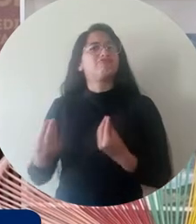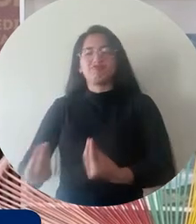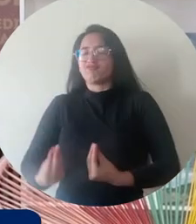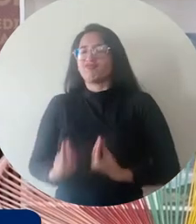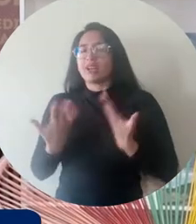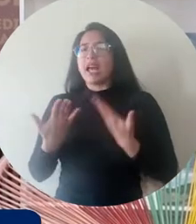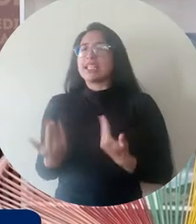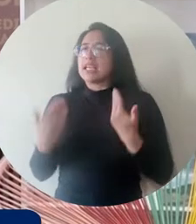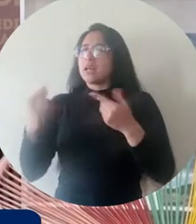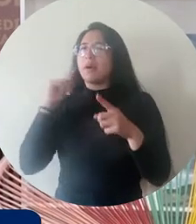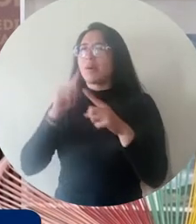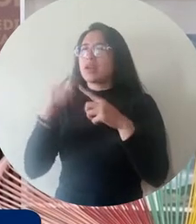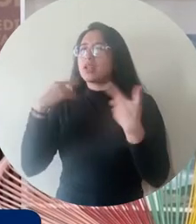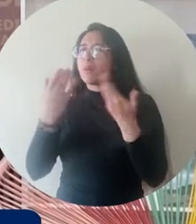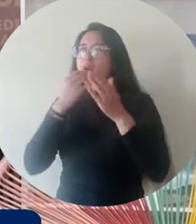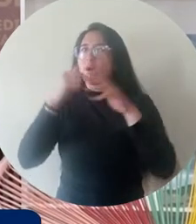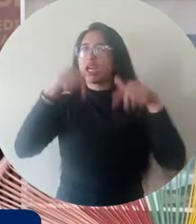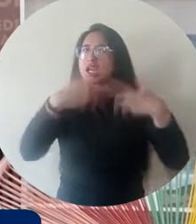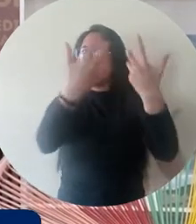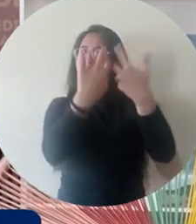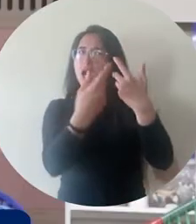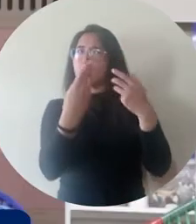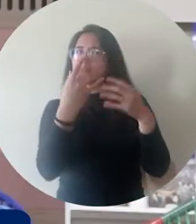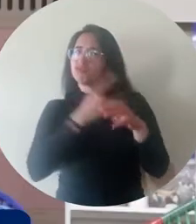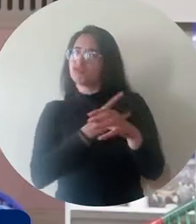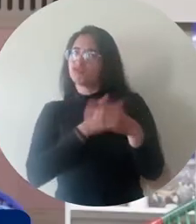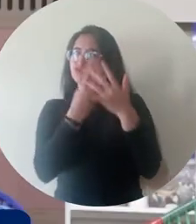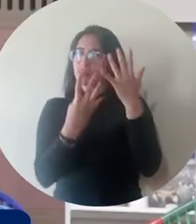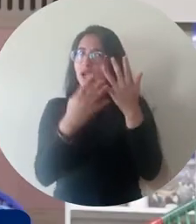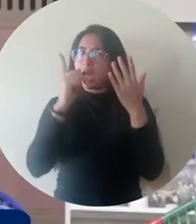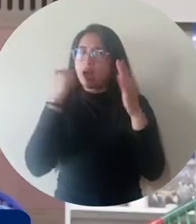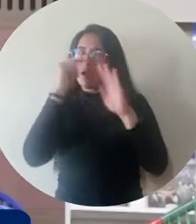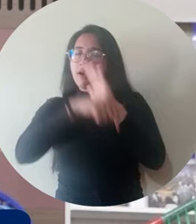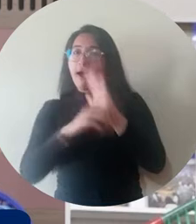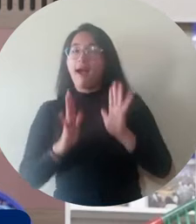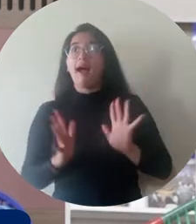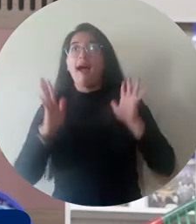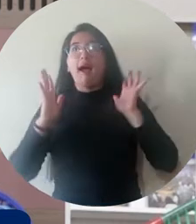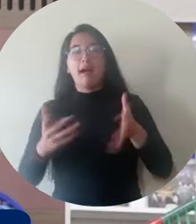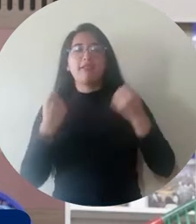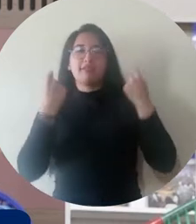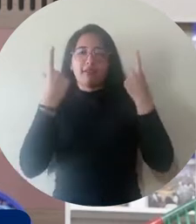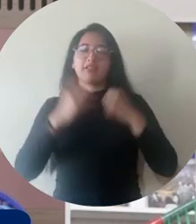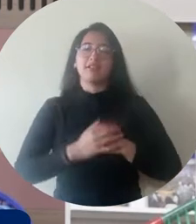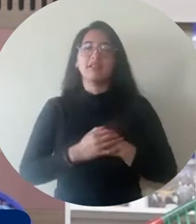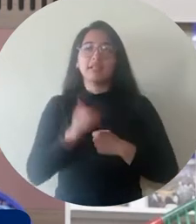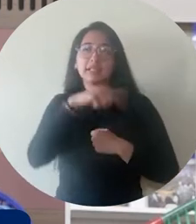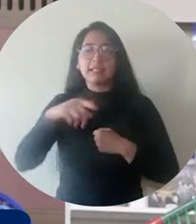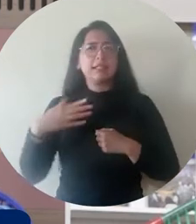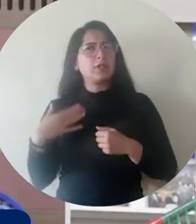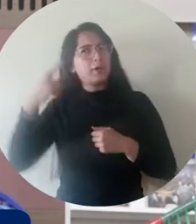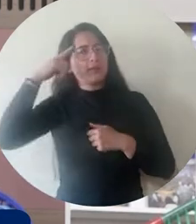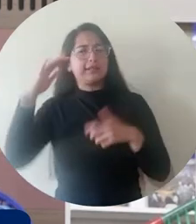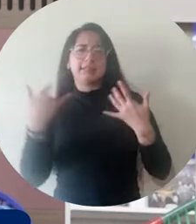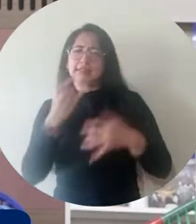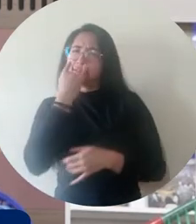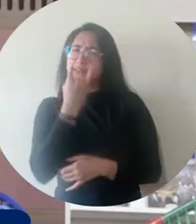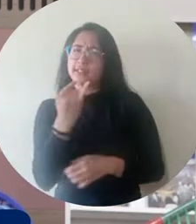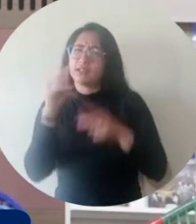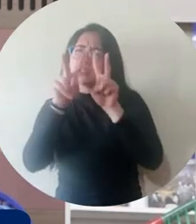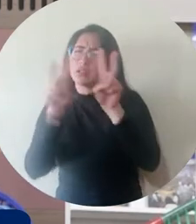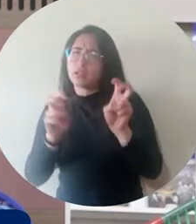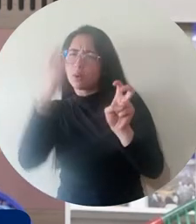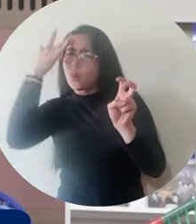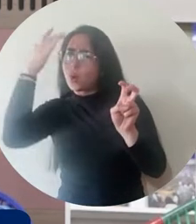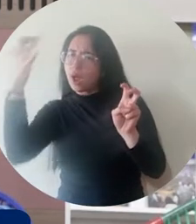entender más aún de las matemáticas que nos dan en la universidad. Me parece muy interesante este tema, ya que nos permite